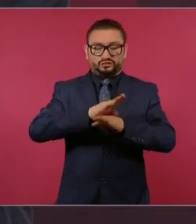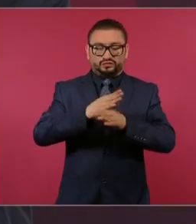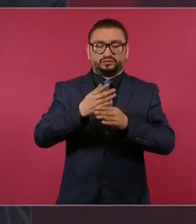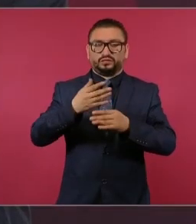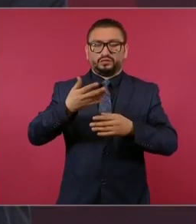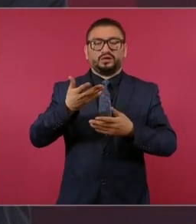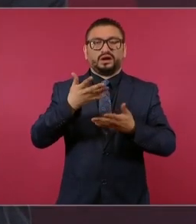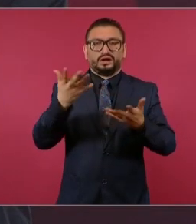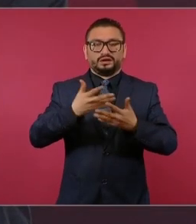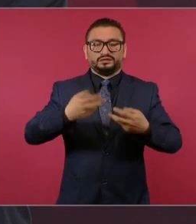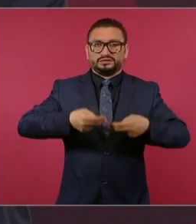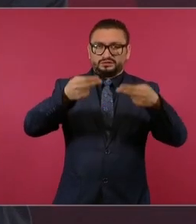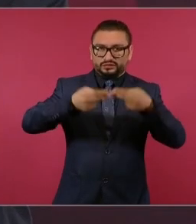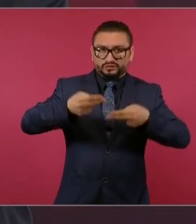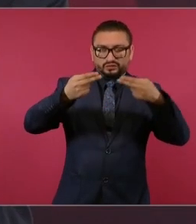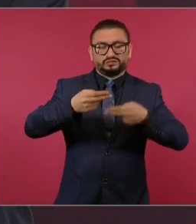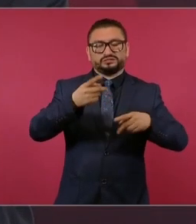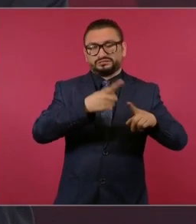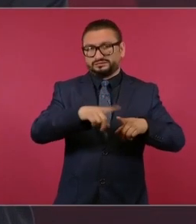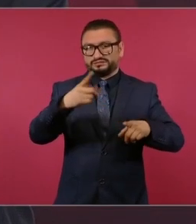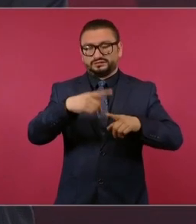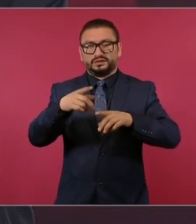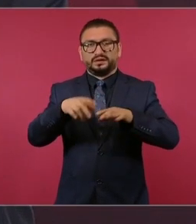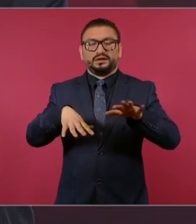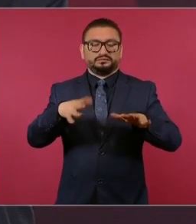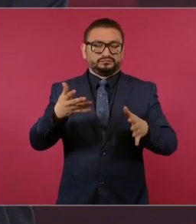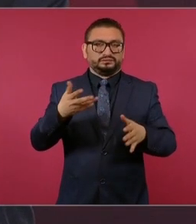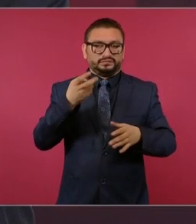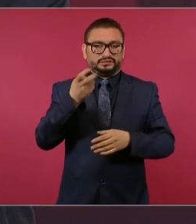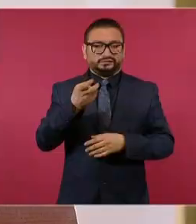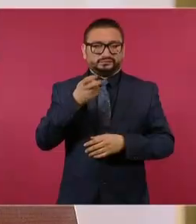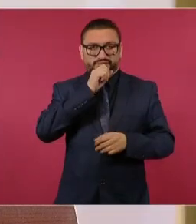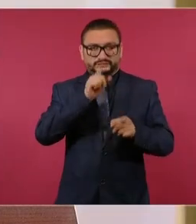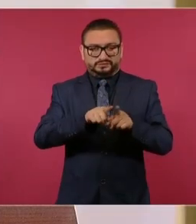comercial. De todas maneras,